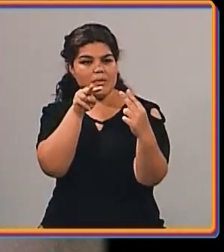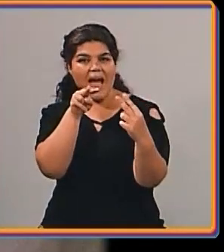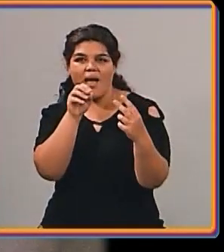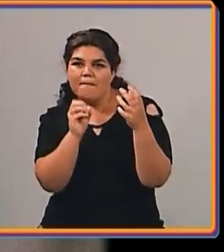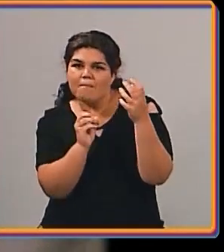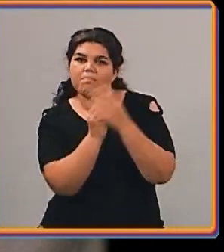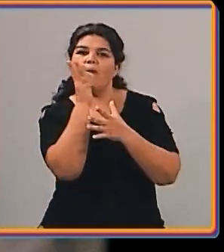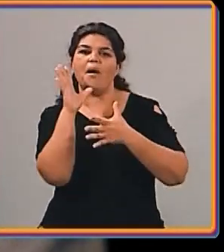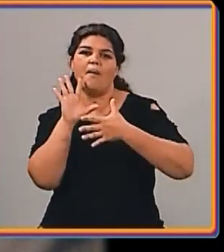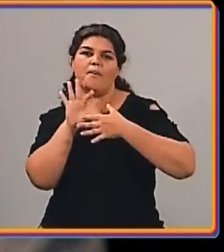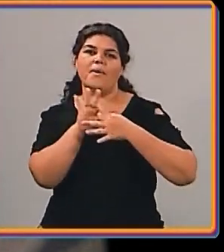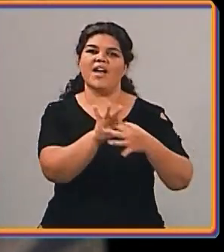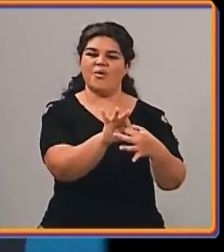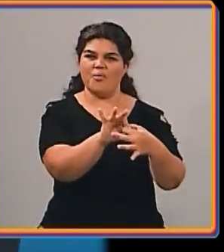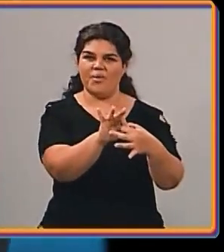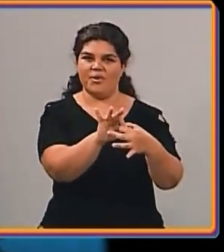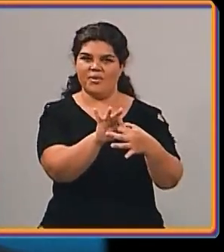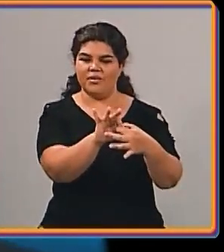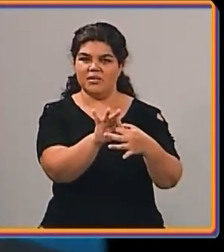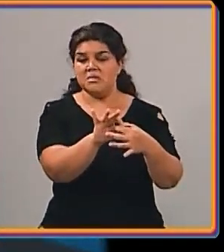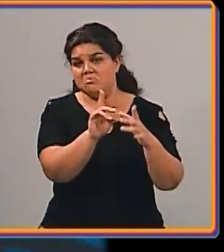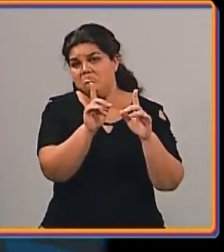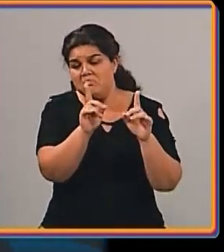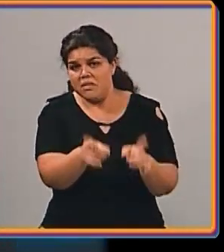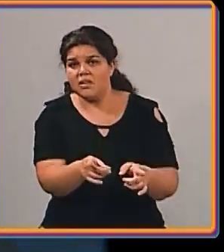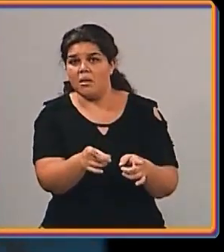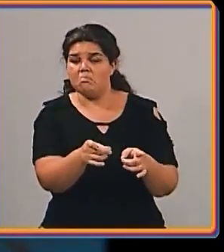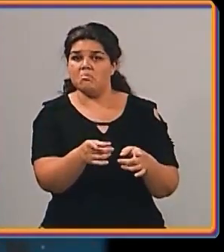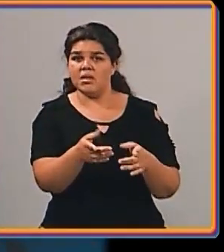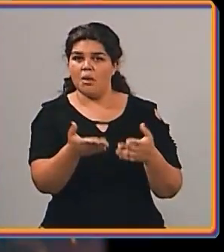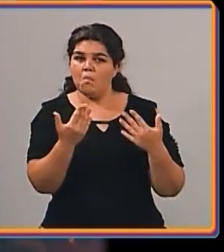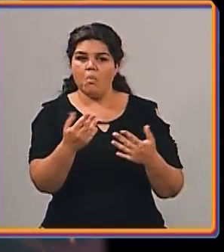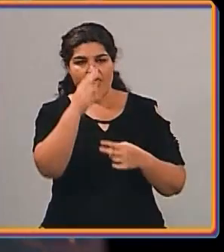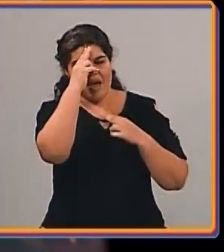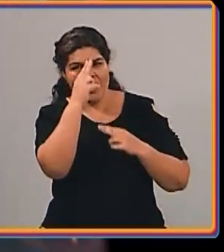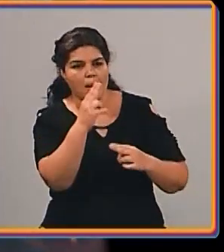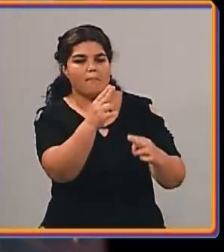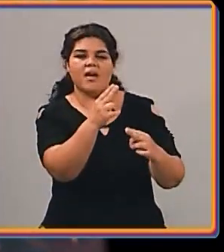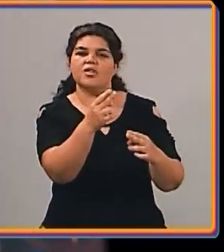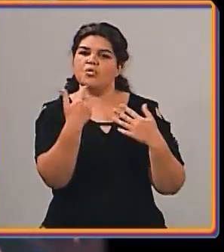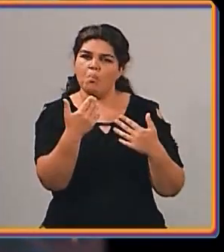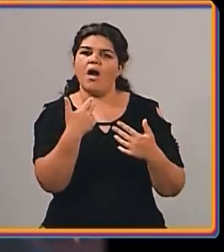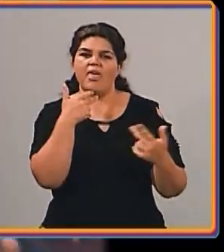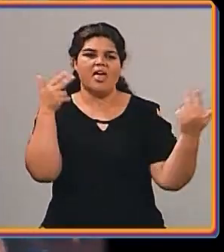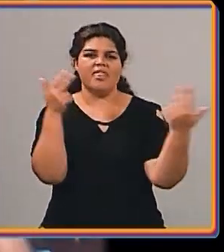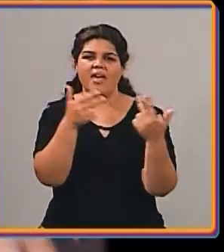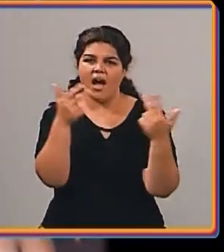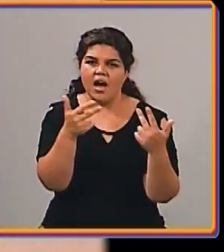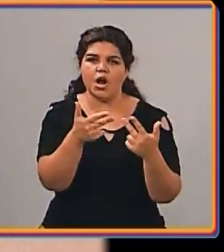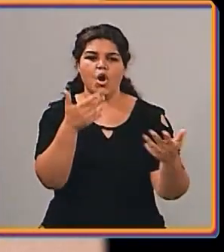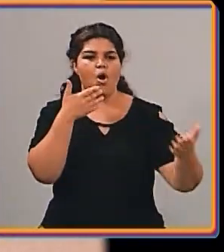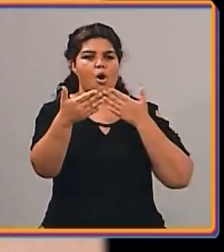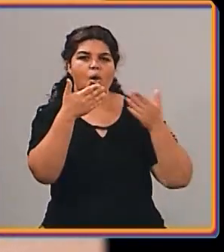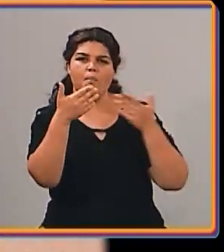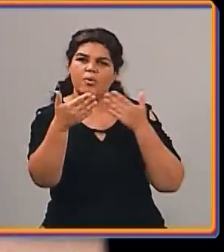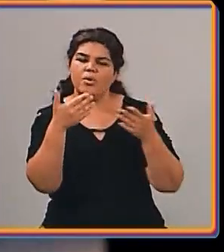ayudando también a que se desarrolle el respeto, el diálogo, la comunicación, en